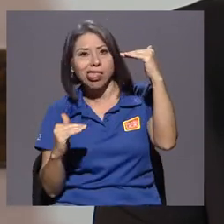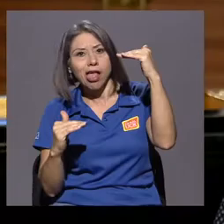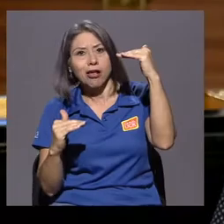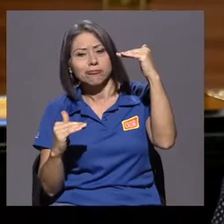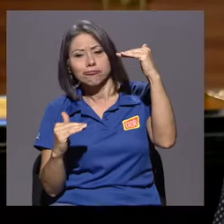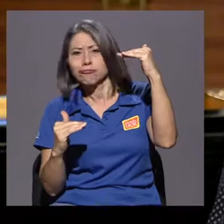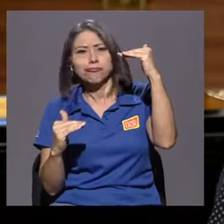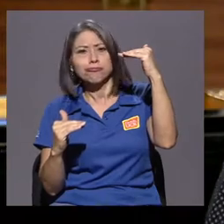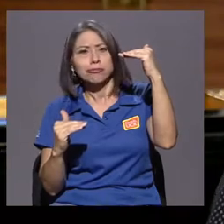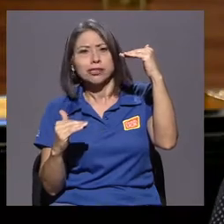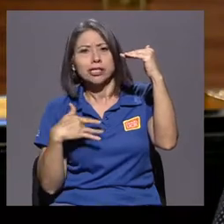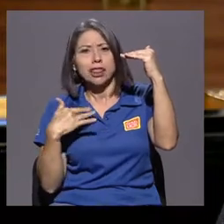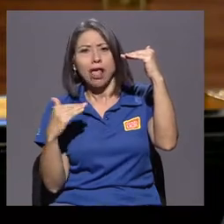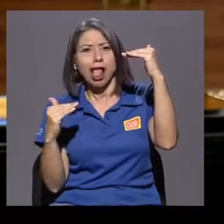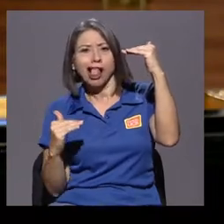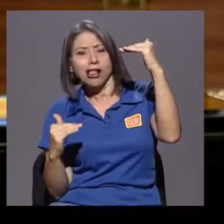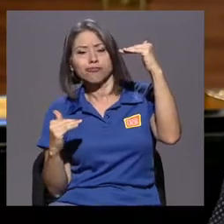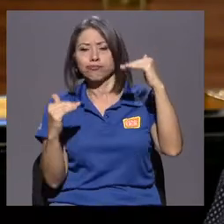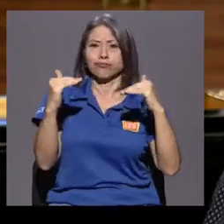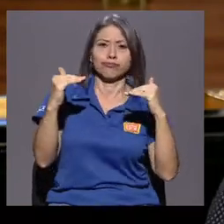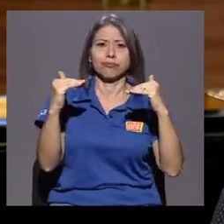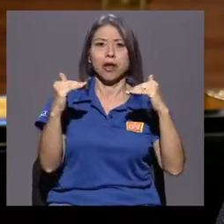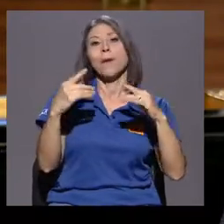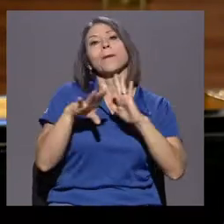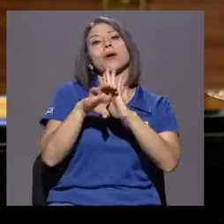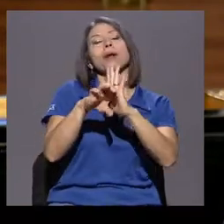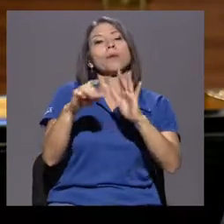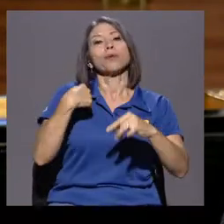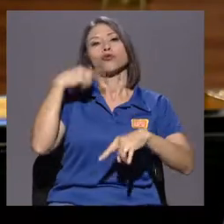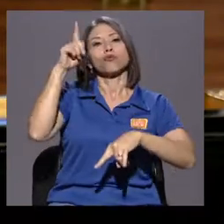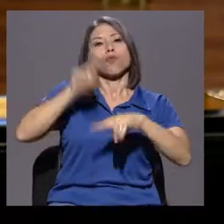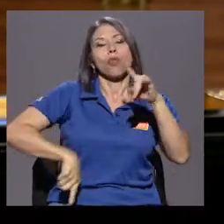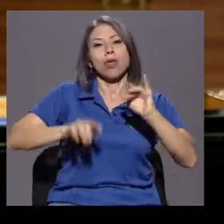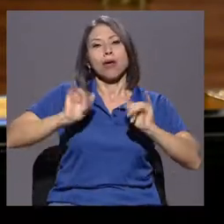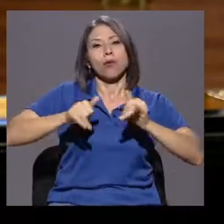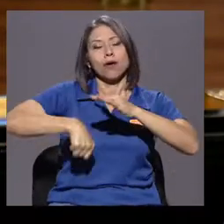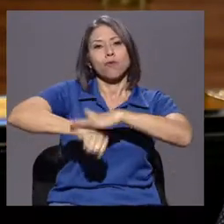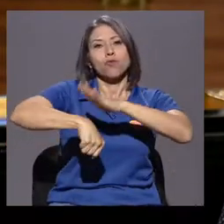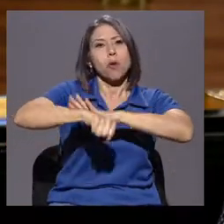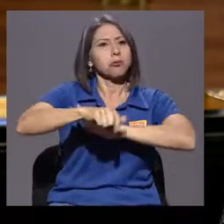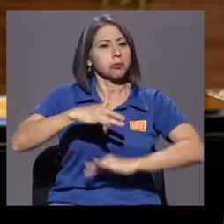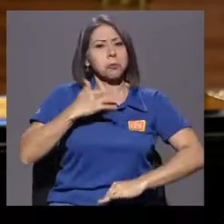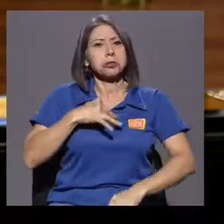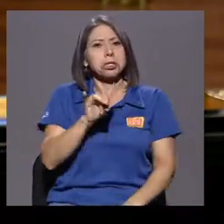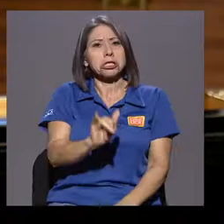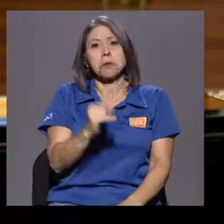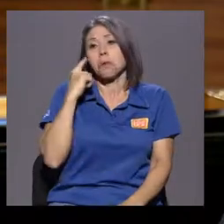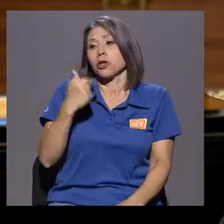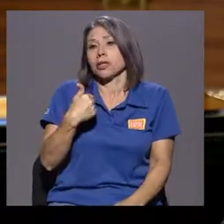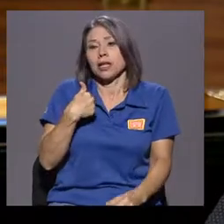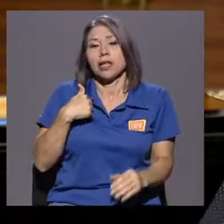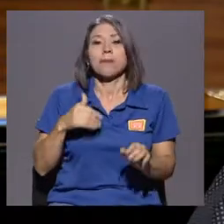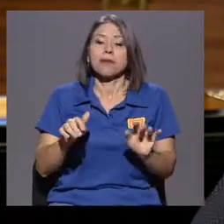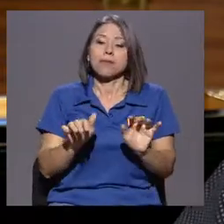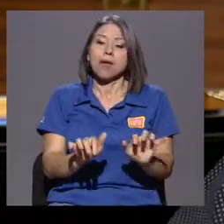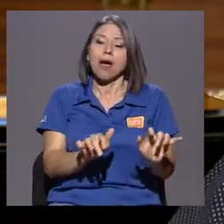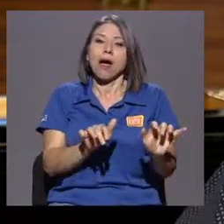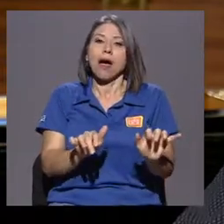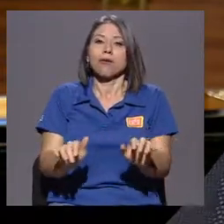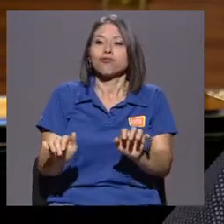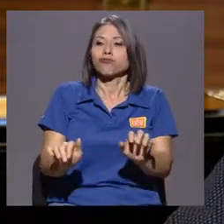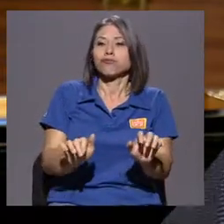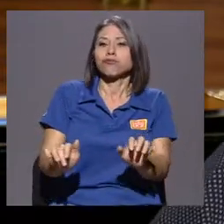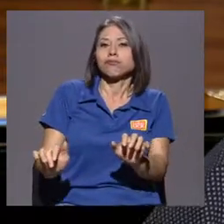me sentí valer menos por no poder jugar fútbol por ejemplo porque ahí tenía mi piano y el piano yo reinaba